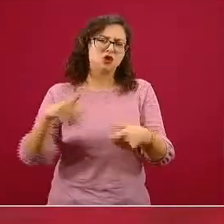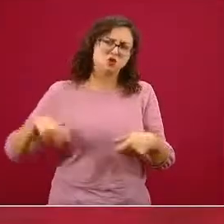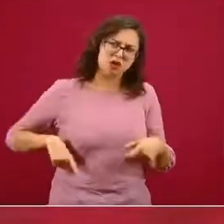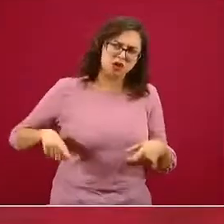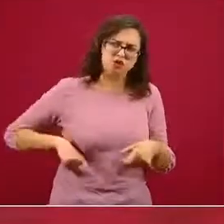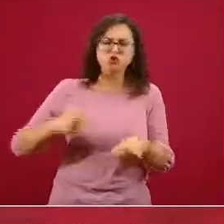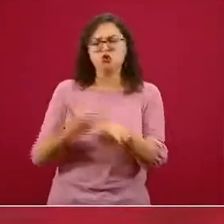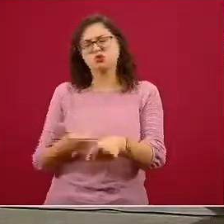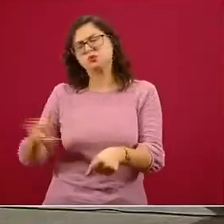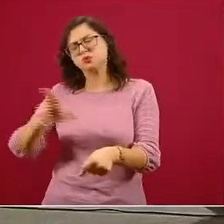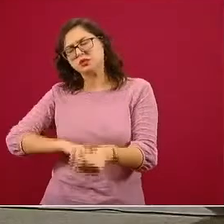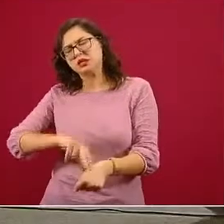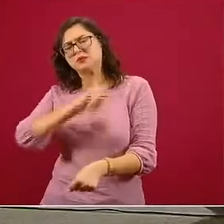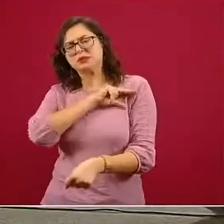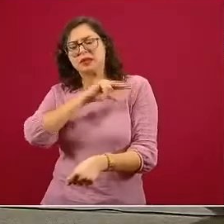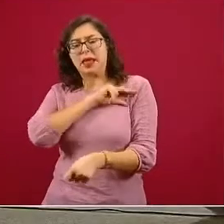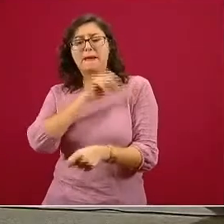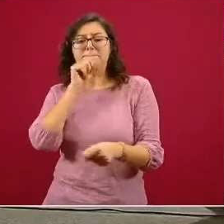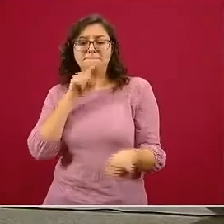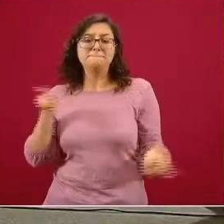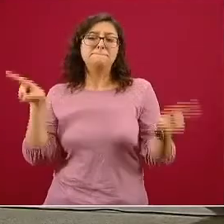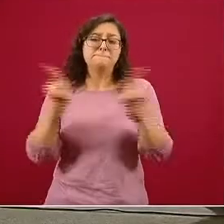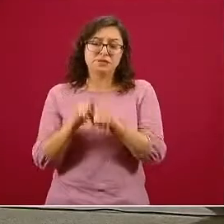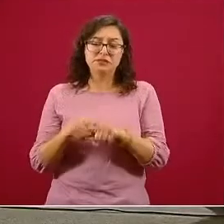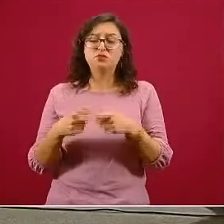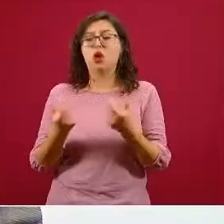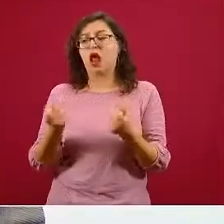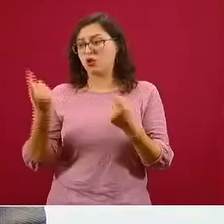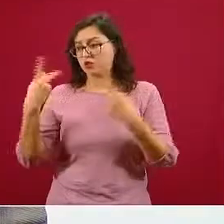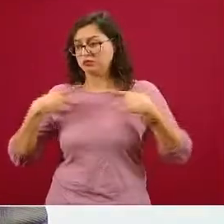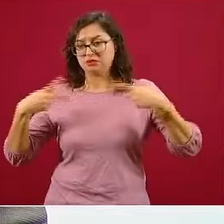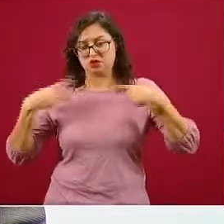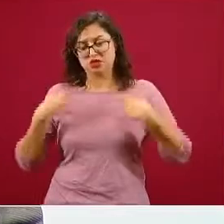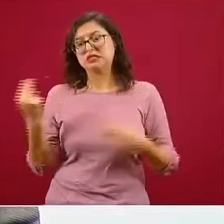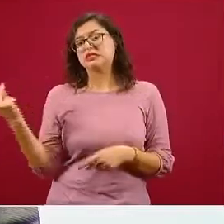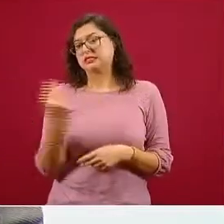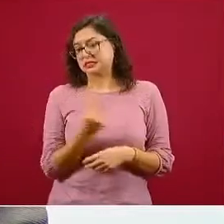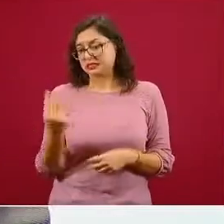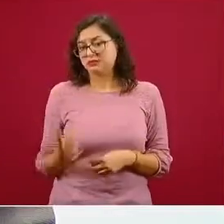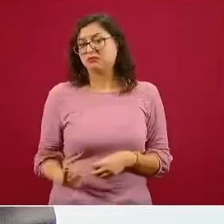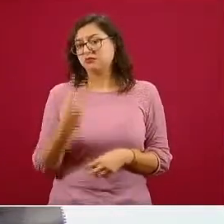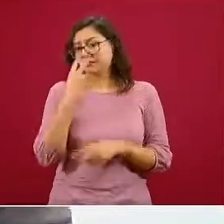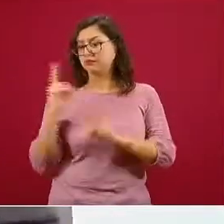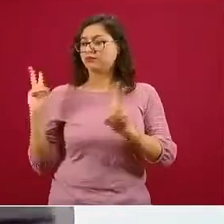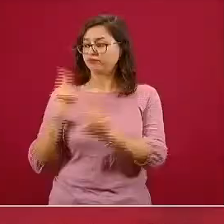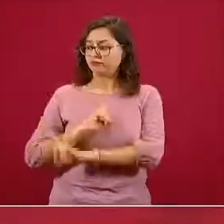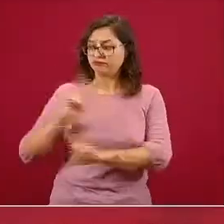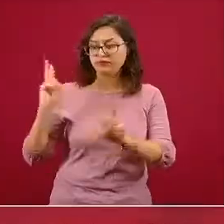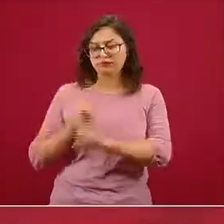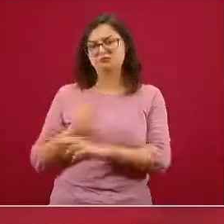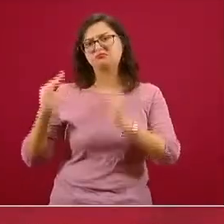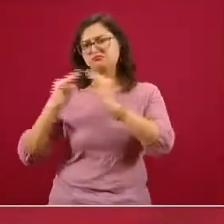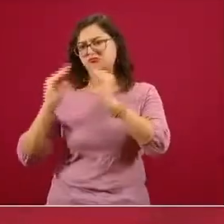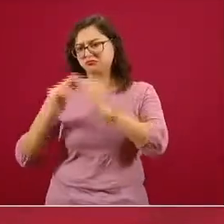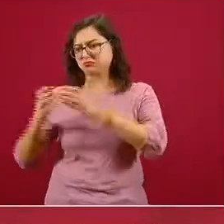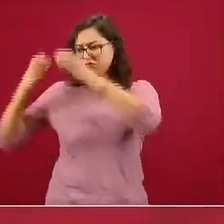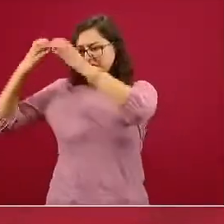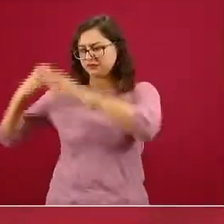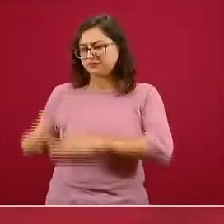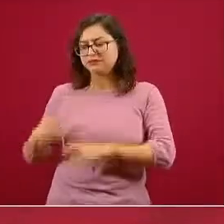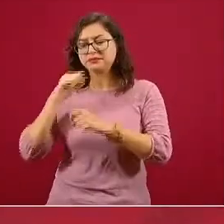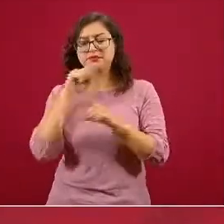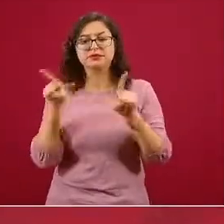para tanques portátiles para personas que requieren terapia continua con oxígeno, incluyendo unos aparatos que se